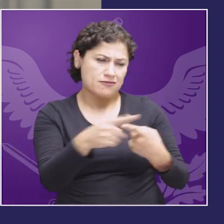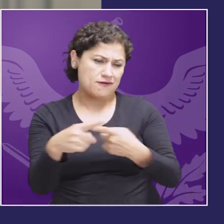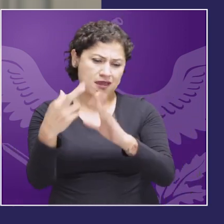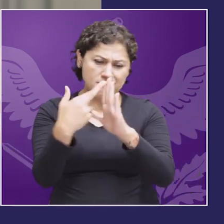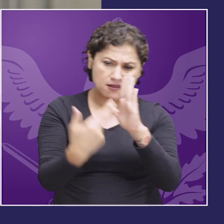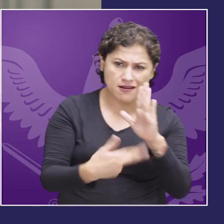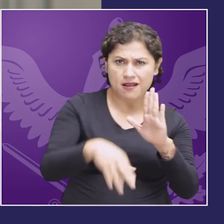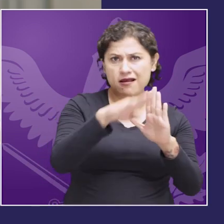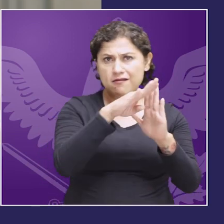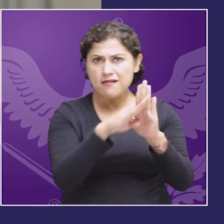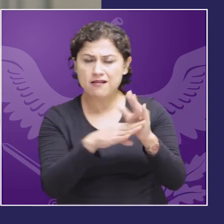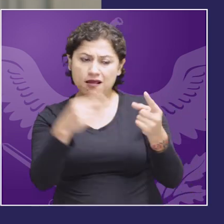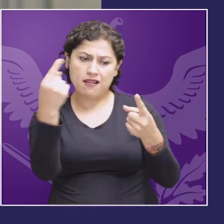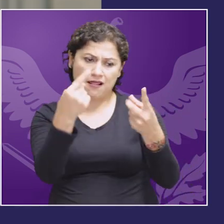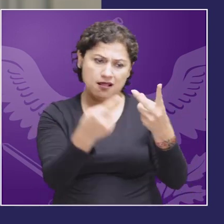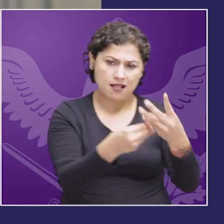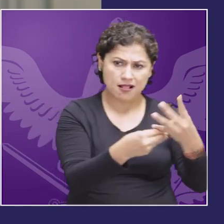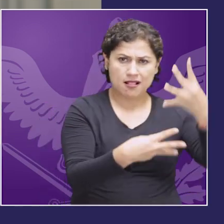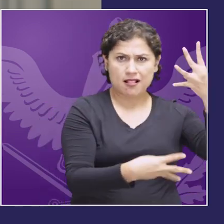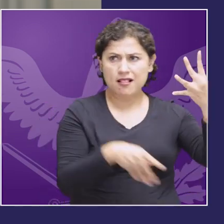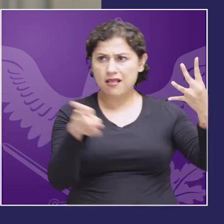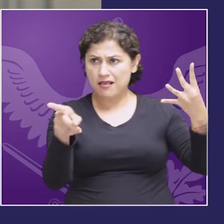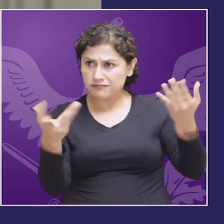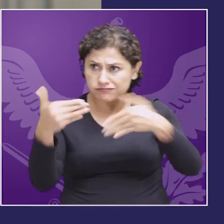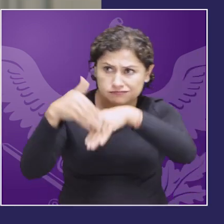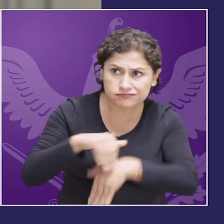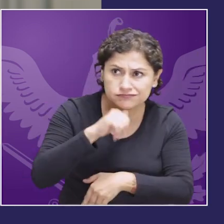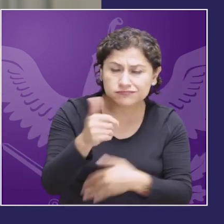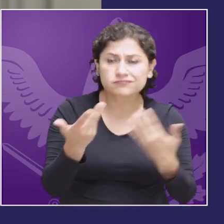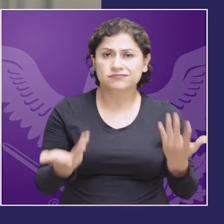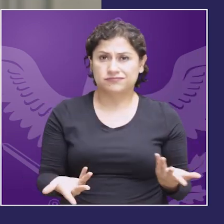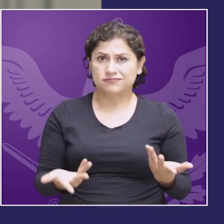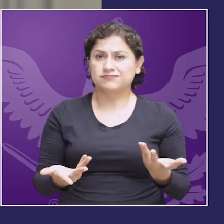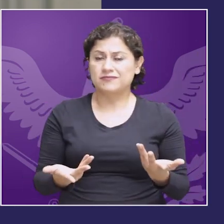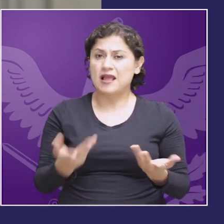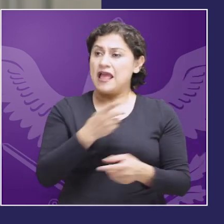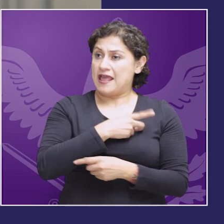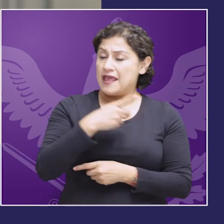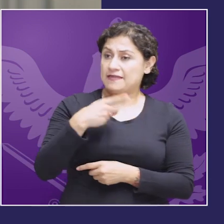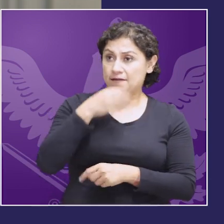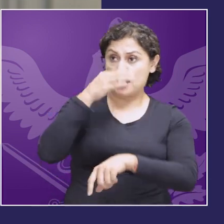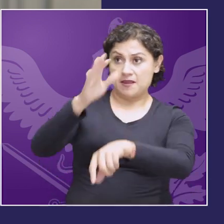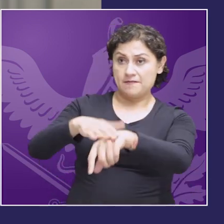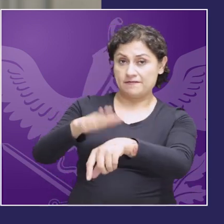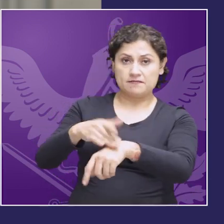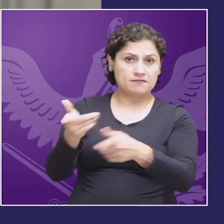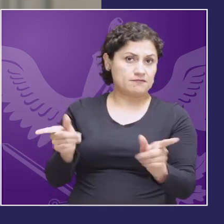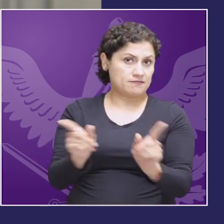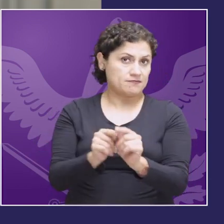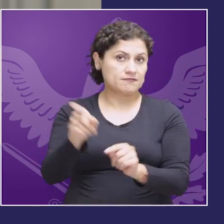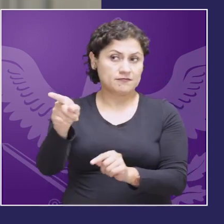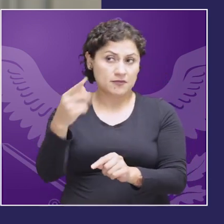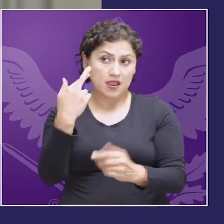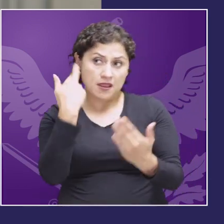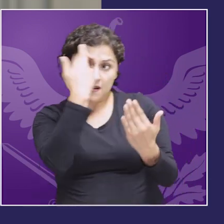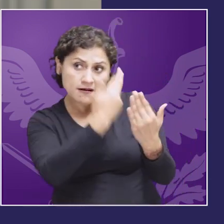cantidad de cosas que usted no las ha adaptado. Y entonces una de las cosas que se le dijo fue: revise su protocolo, Gendarmería,